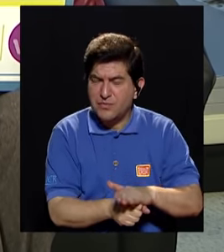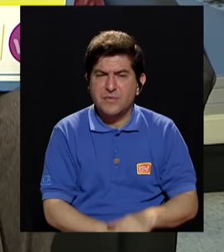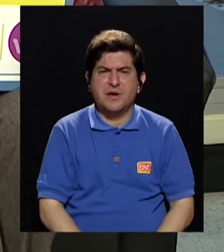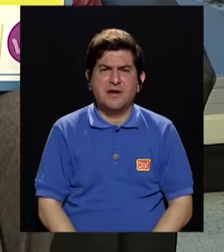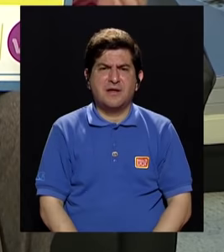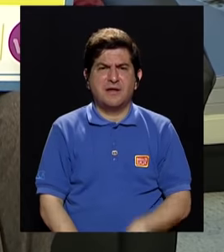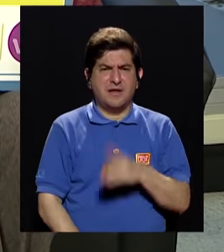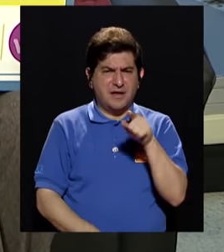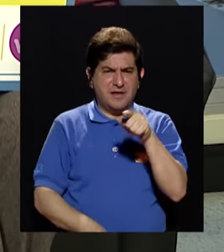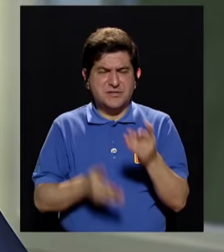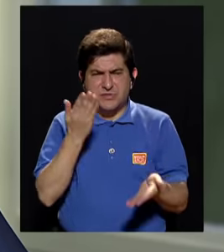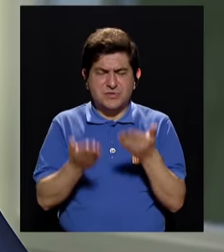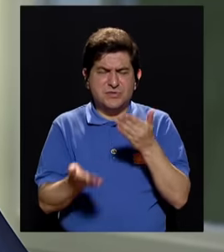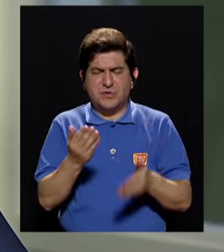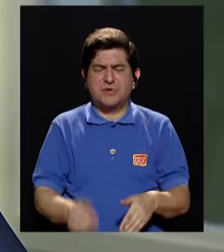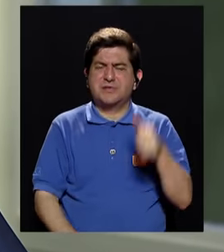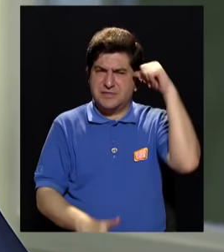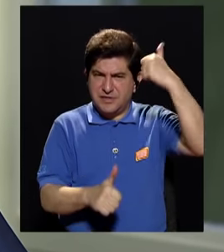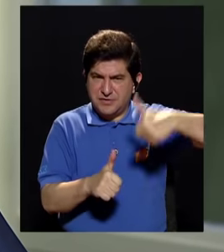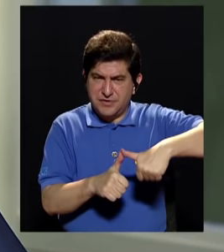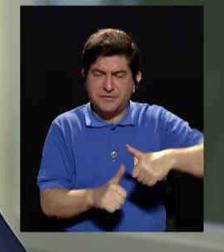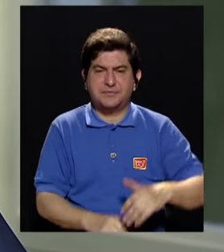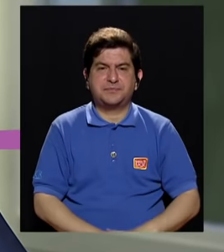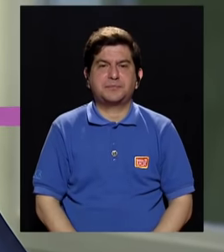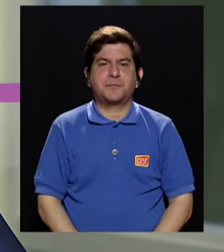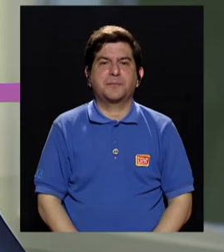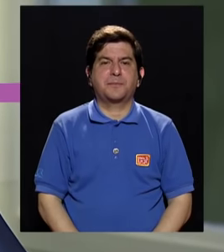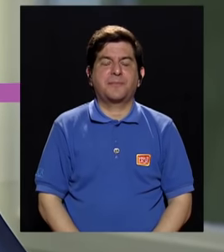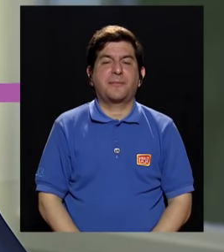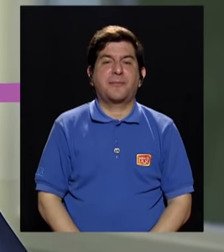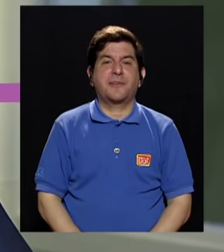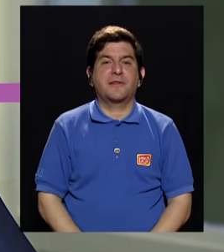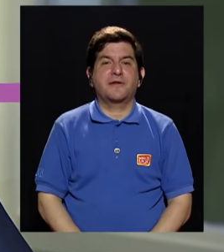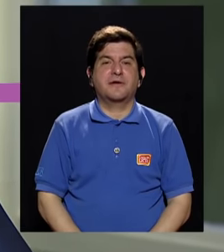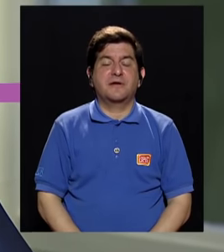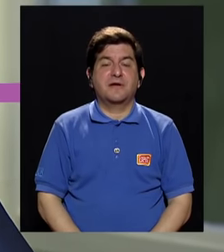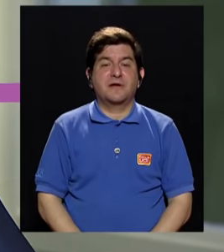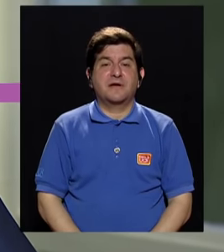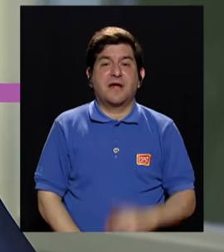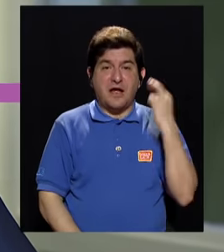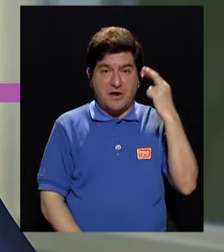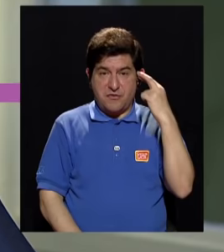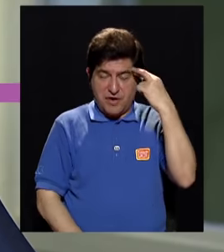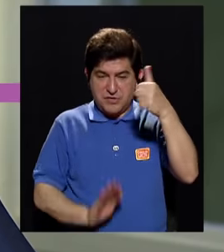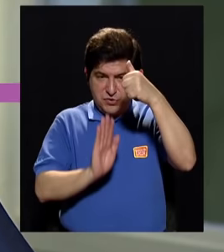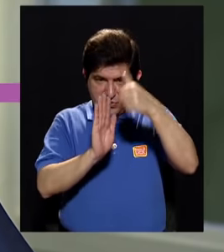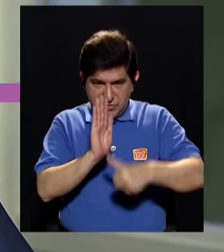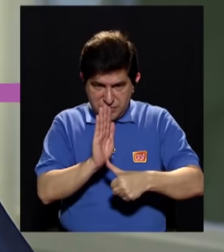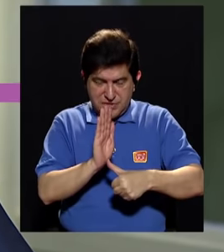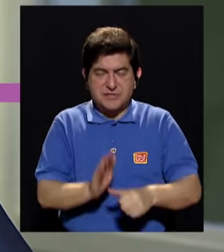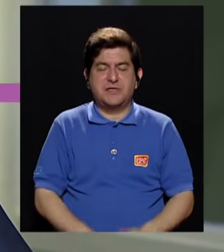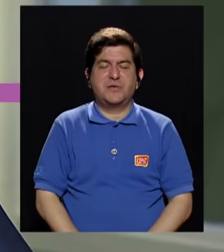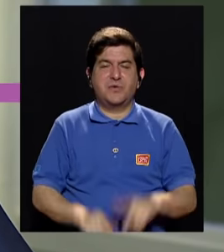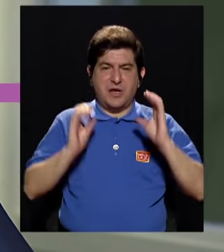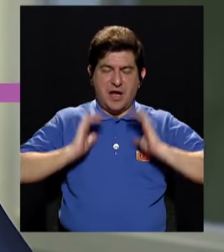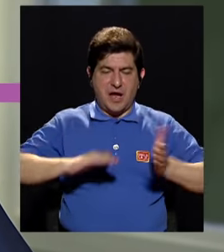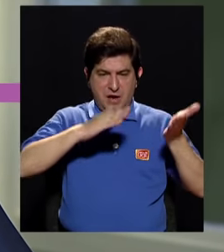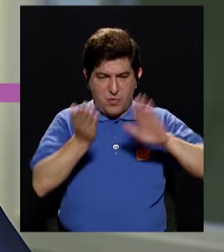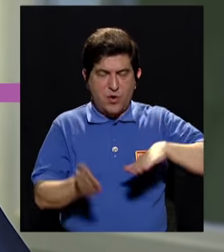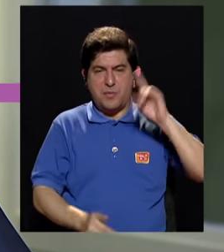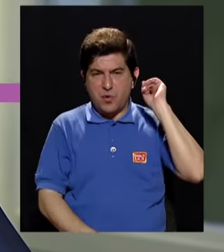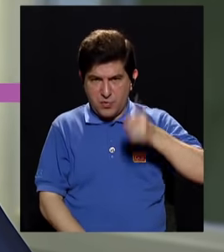sería conveniente retomarlo bueno Qué Qué Qué es causa oé Cuáles son las indicaciones de autopsia médico legal son